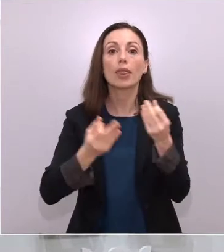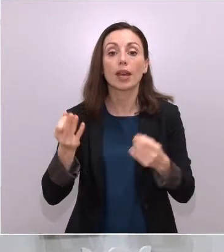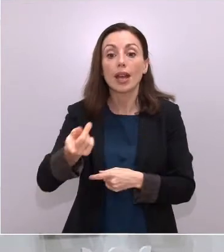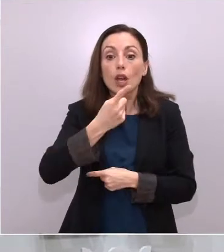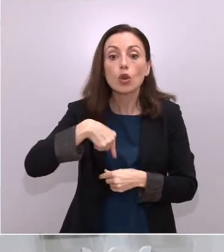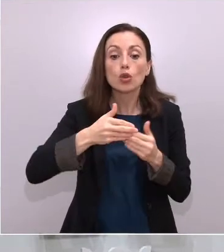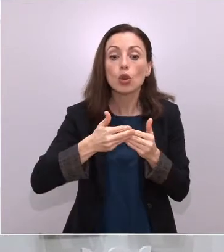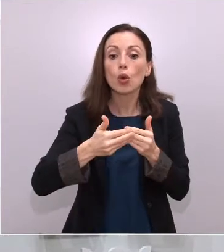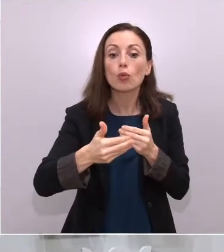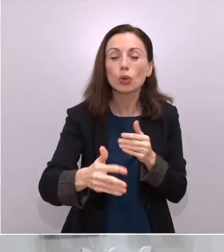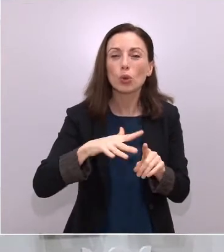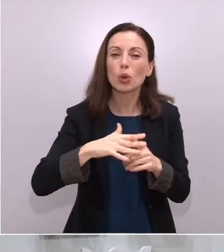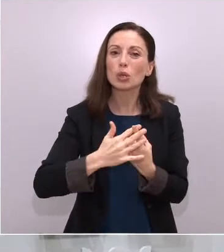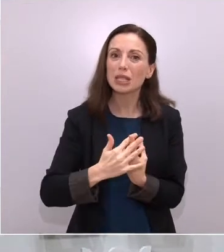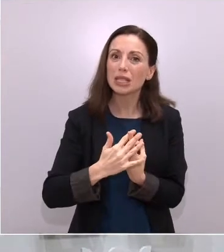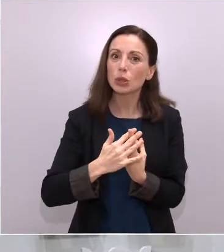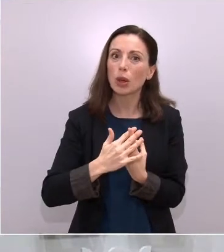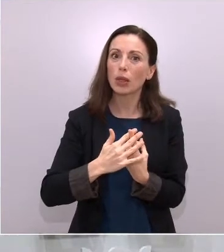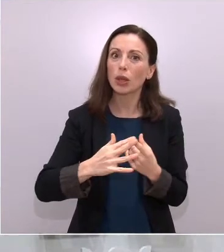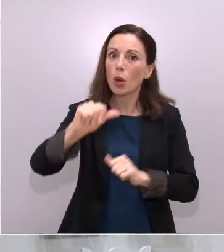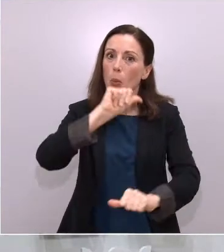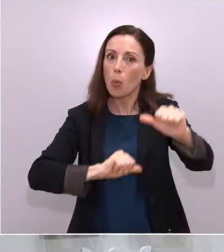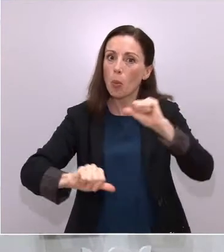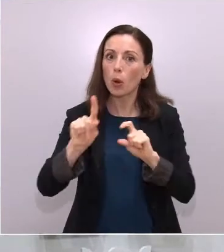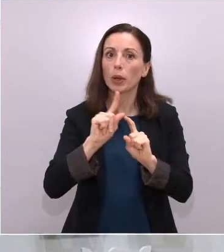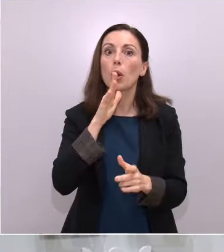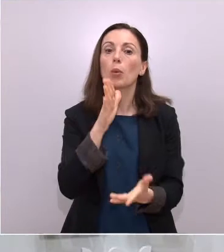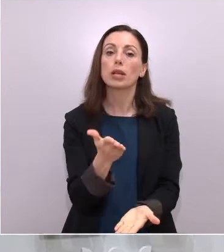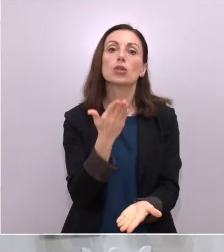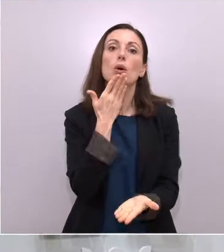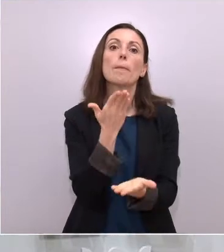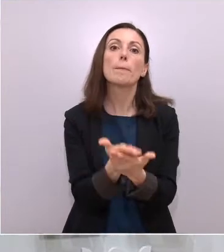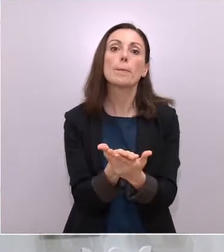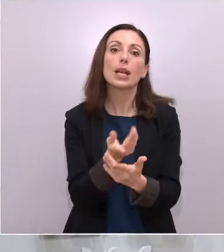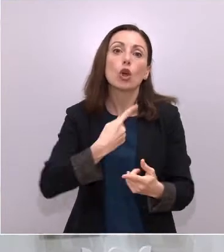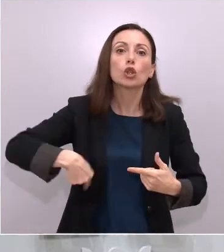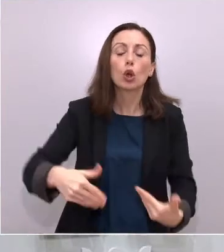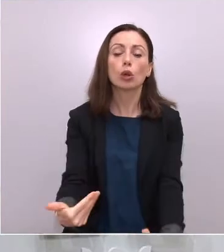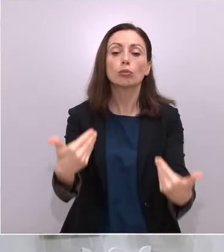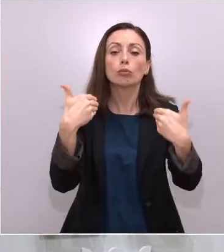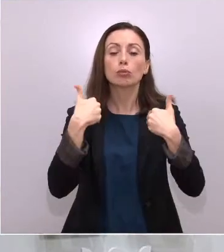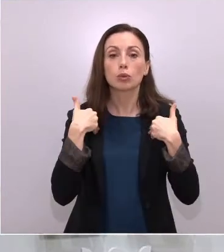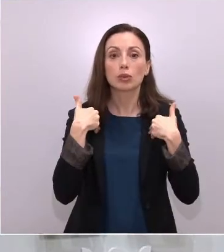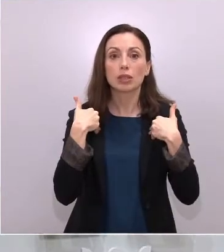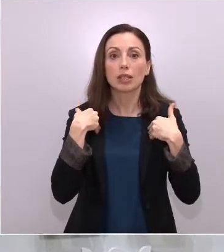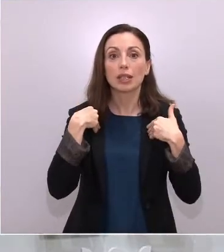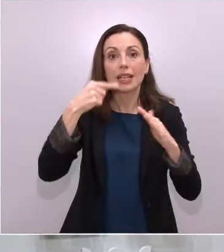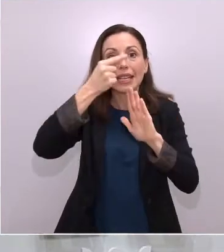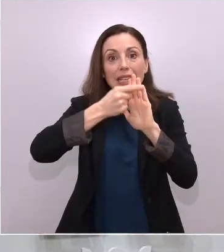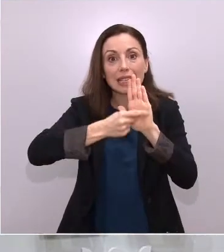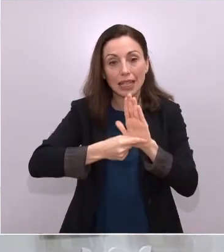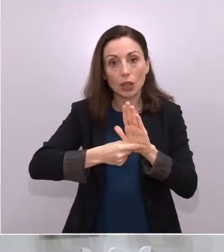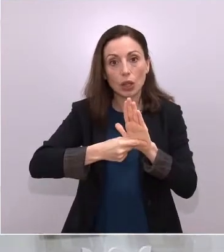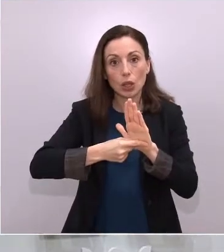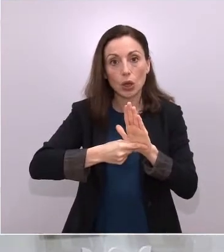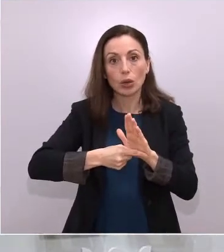que lamentar retroceso, por lo que apelo a la responsabilidad de todos para seguir haciendo caso a las indicaciones de las autoridades